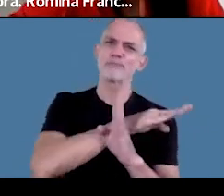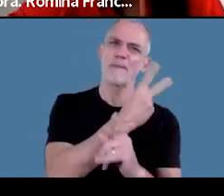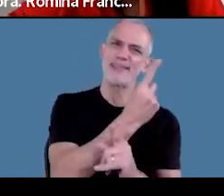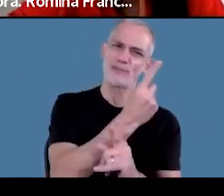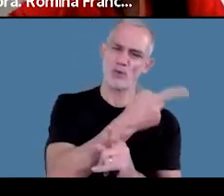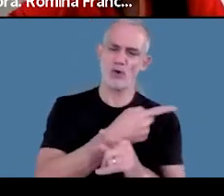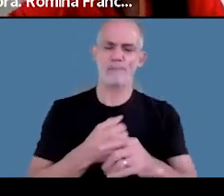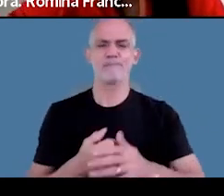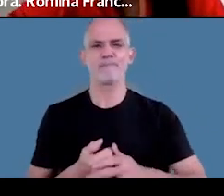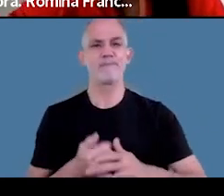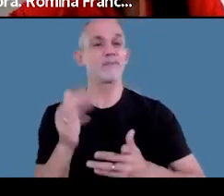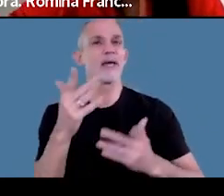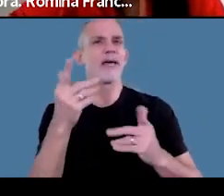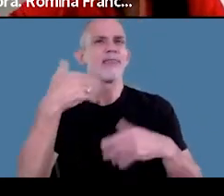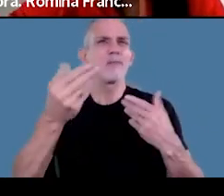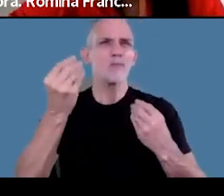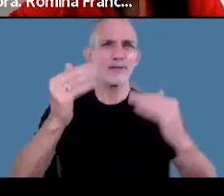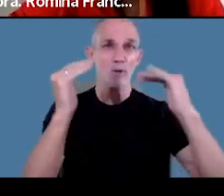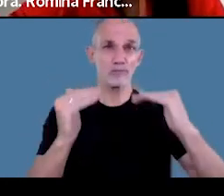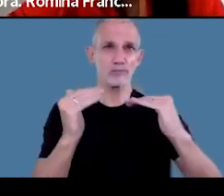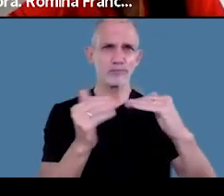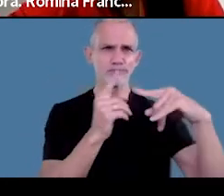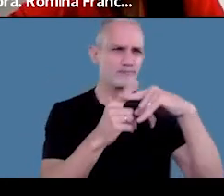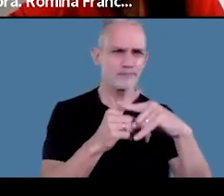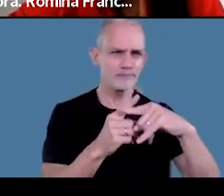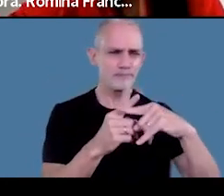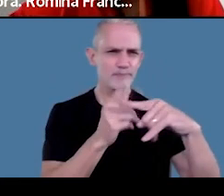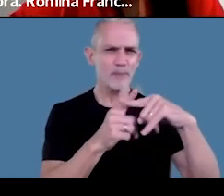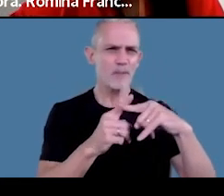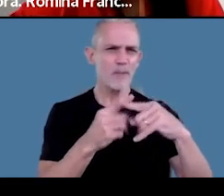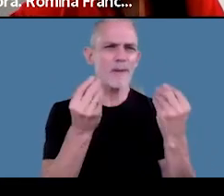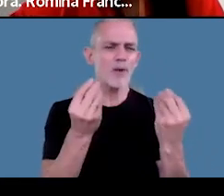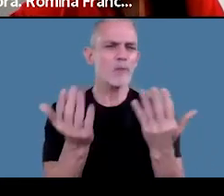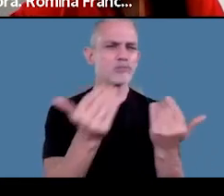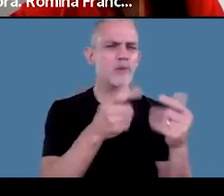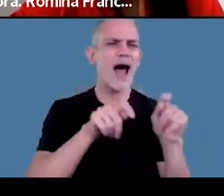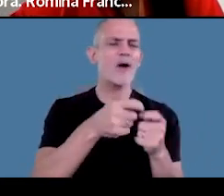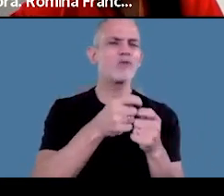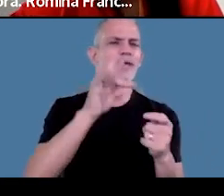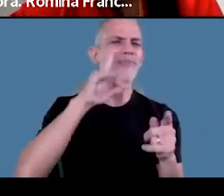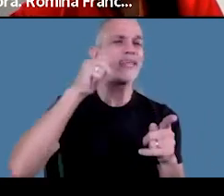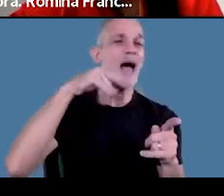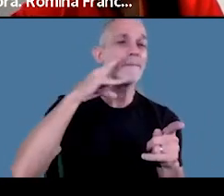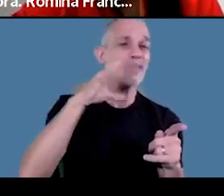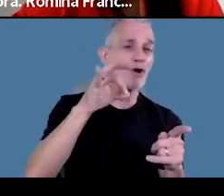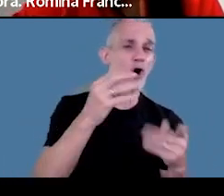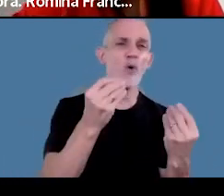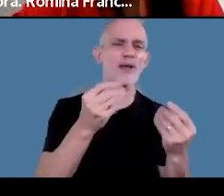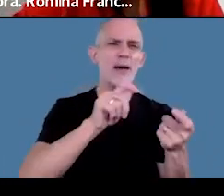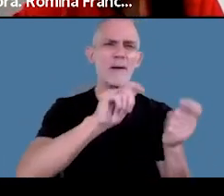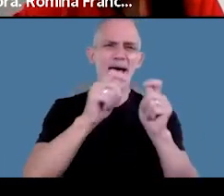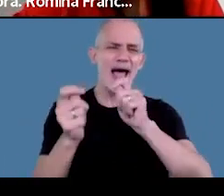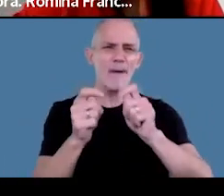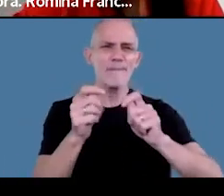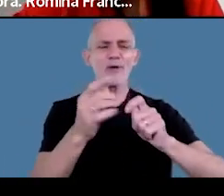Luego vamos a sacar lo que es, o determinar el ajuste dinámico, que van a ser las variaciones